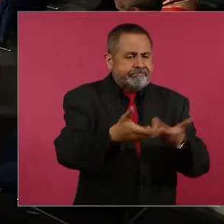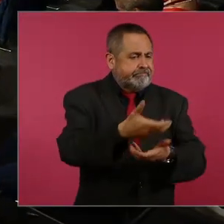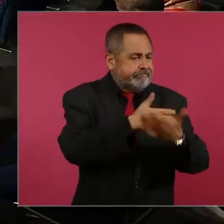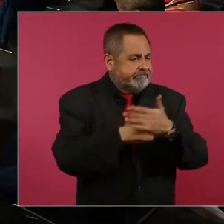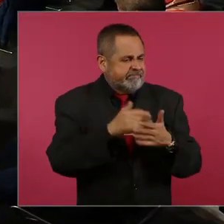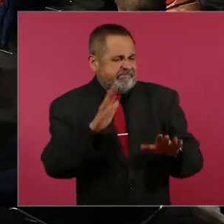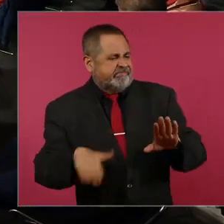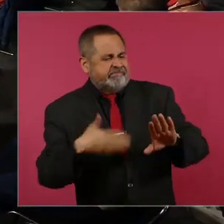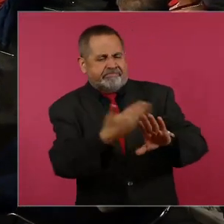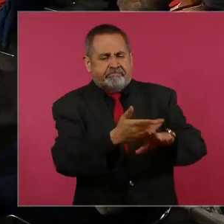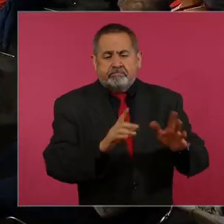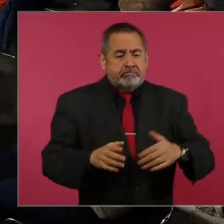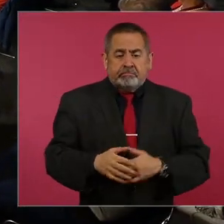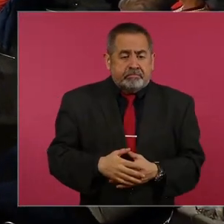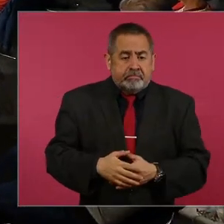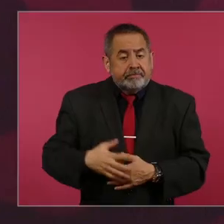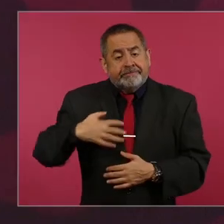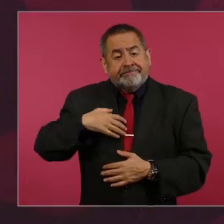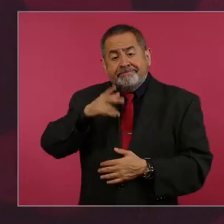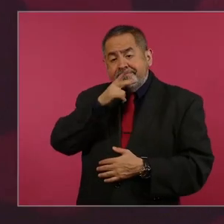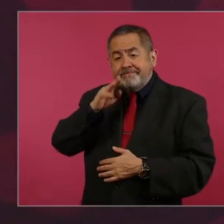eran comerciantes,